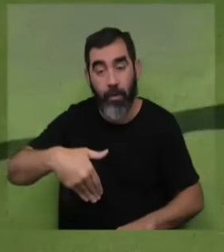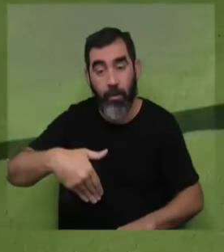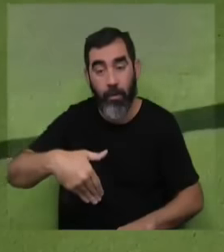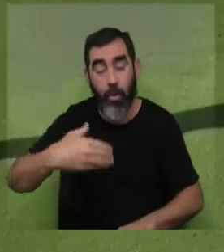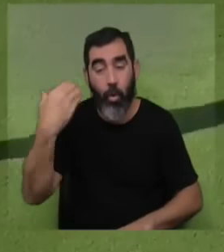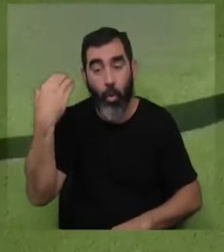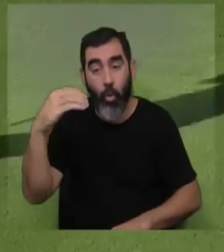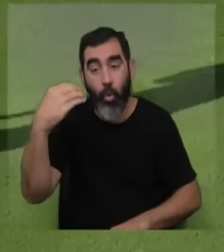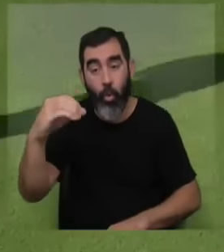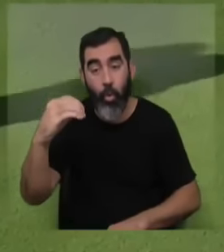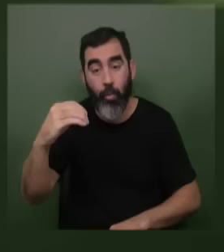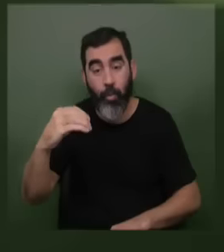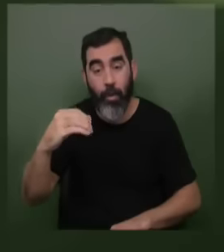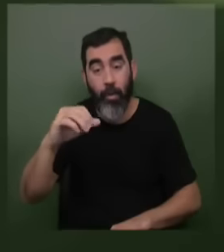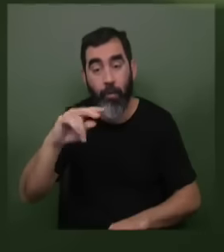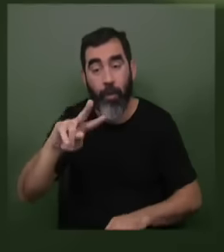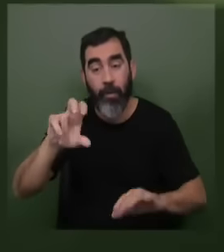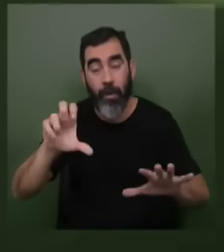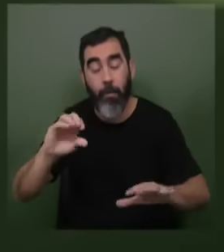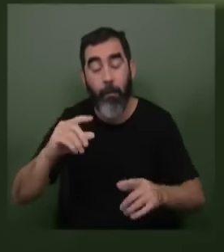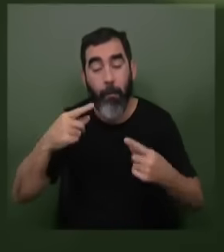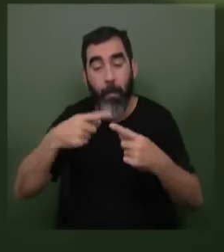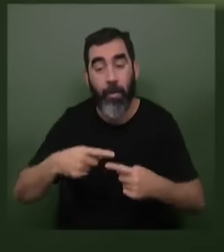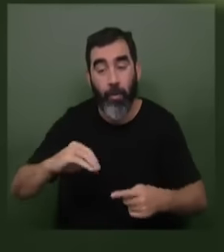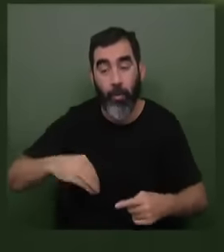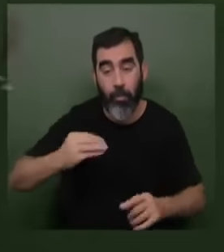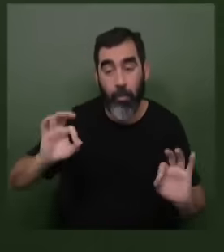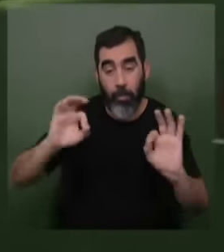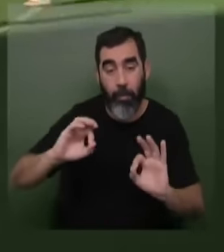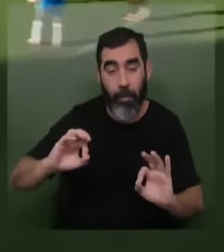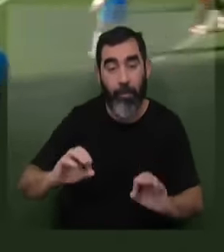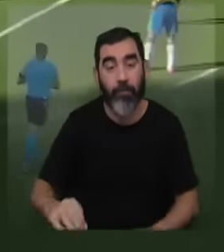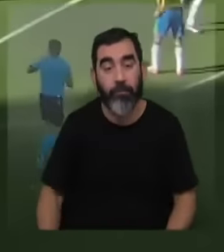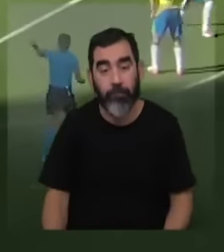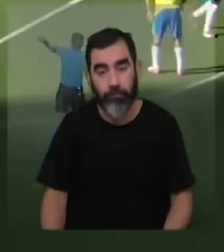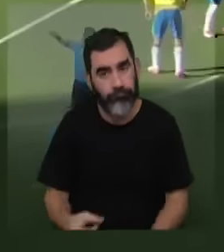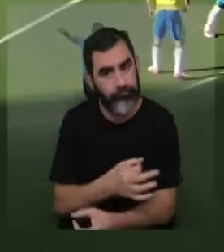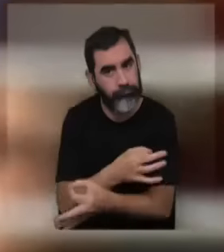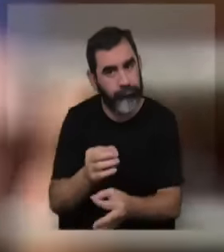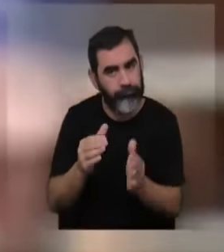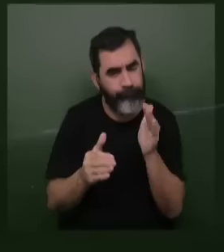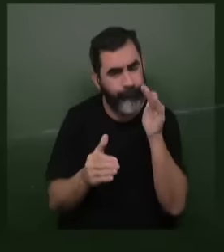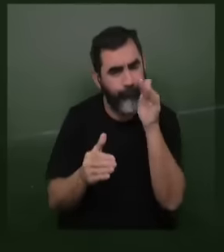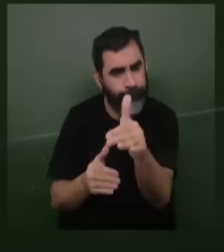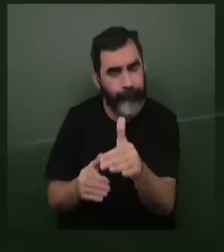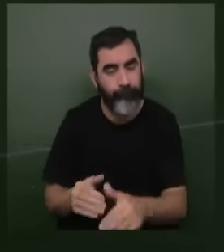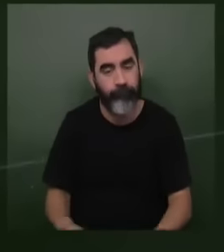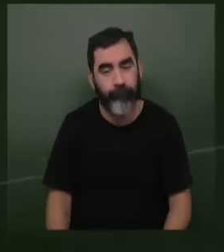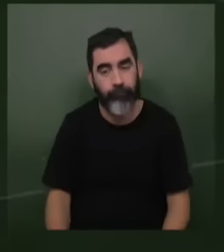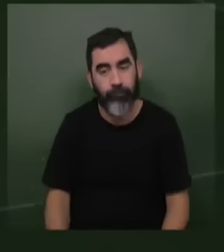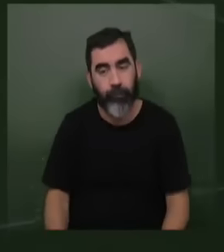Colombia extender su racha 26 partidos sin perder iniciaba de esta gran manera con el remate potente